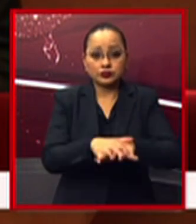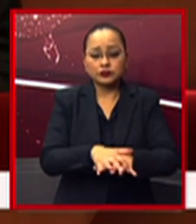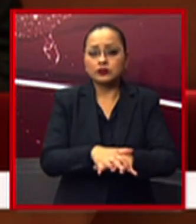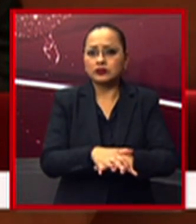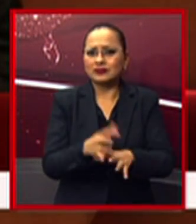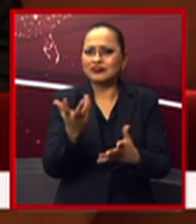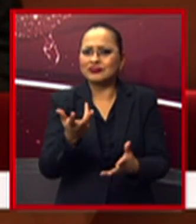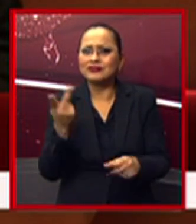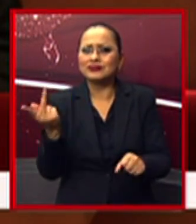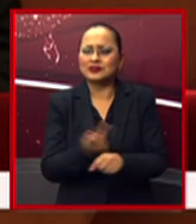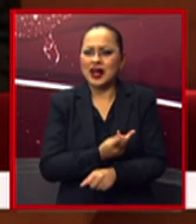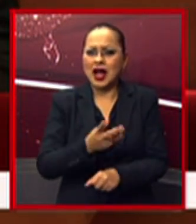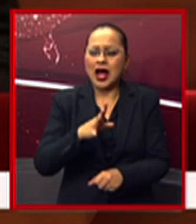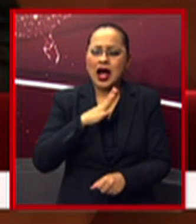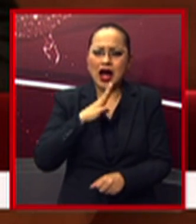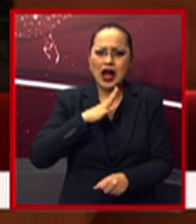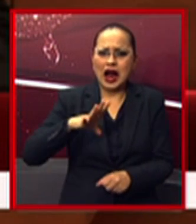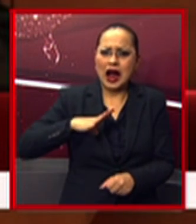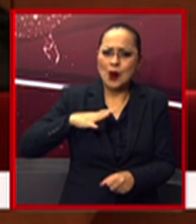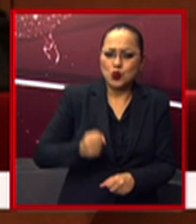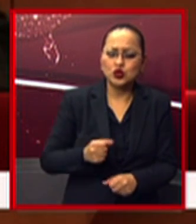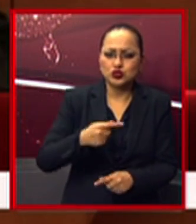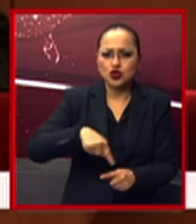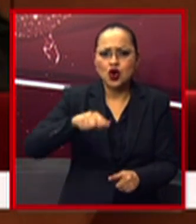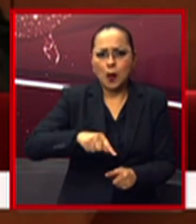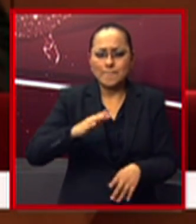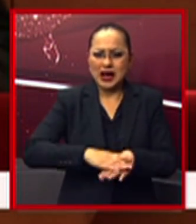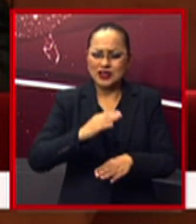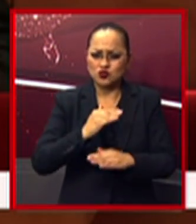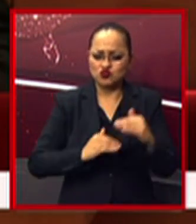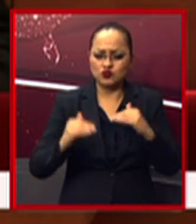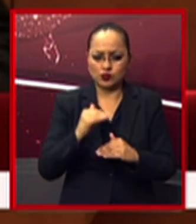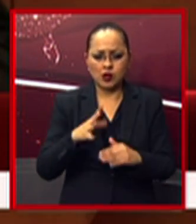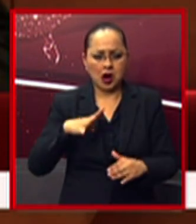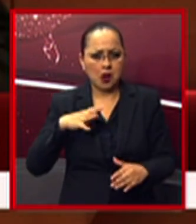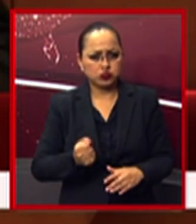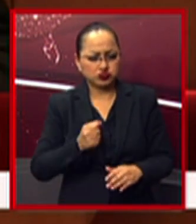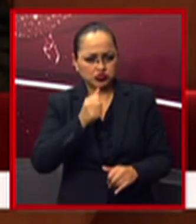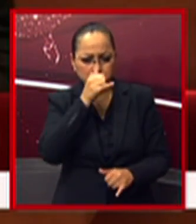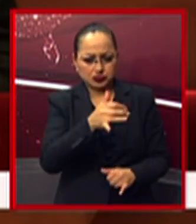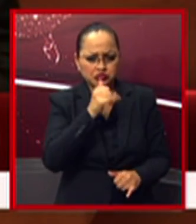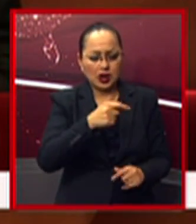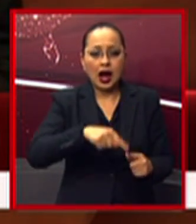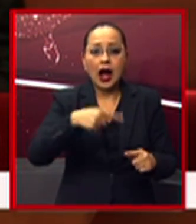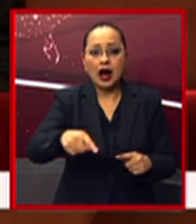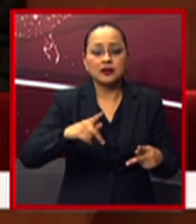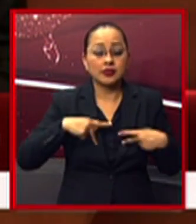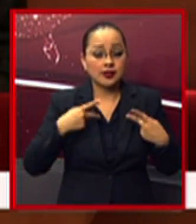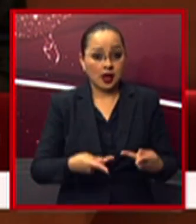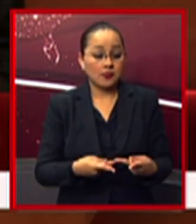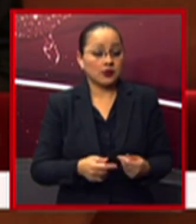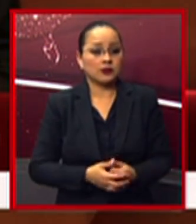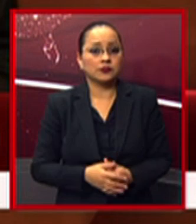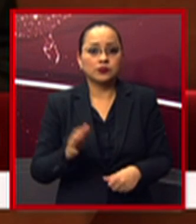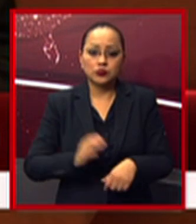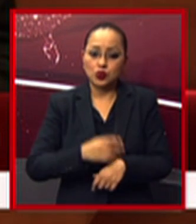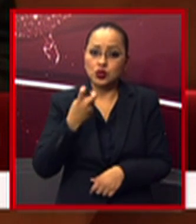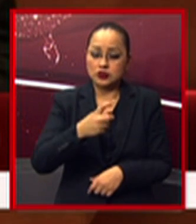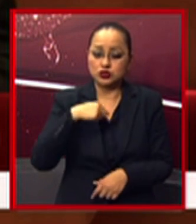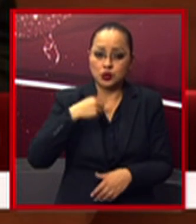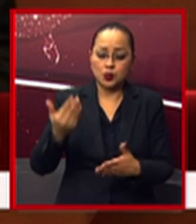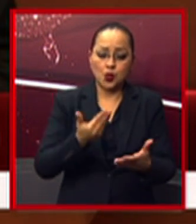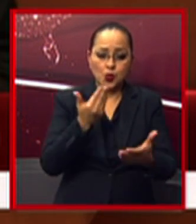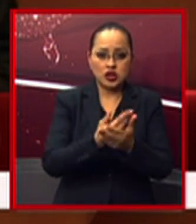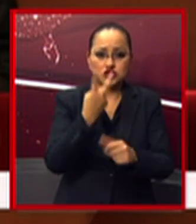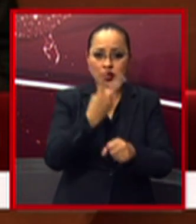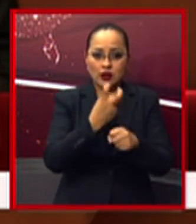se producen abusos por parte del más fuerte, en detrimento del más débil. Por ello propongo un